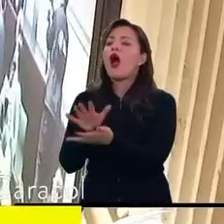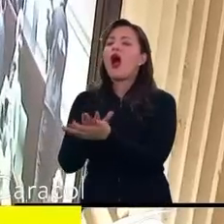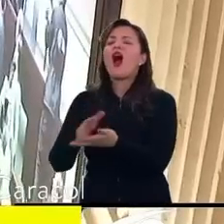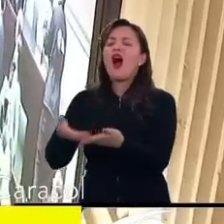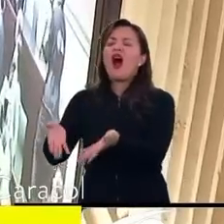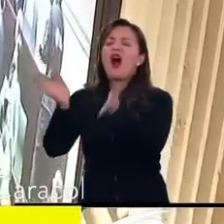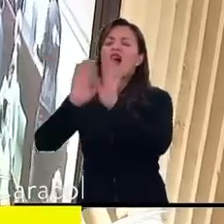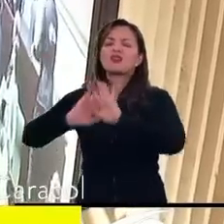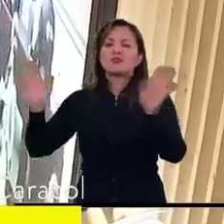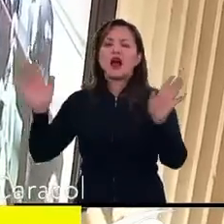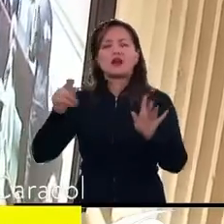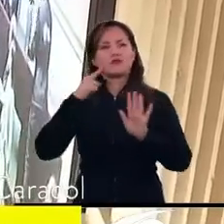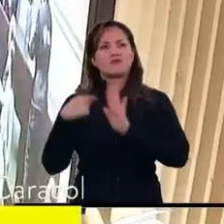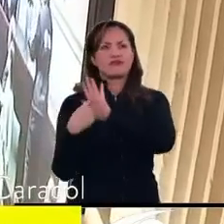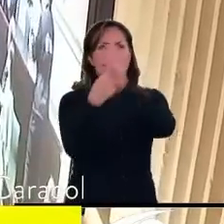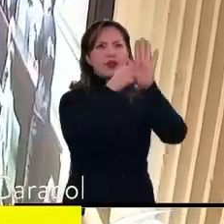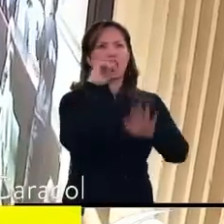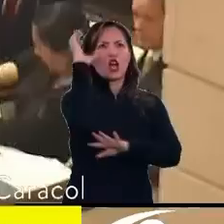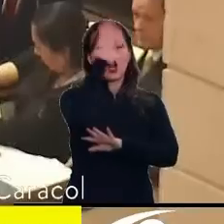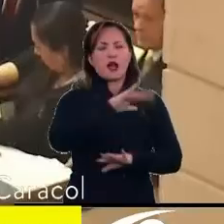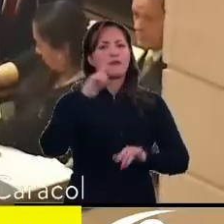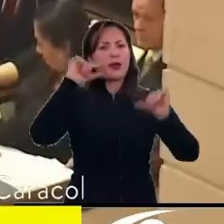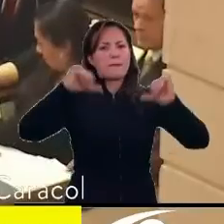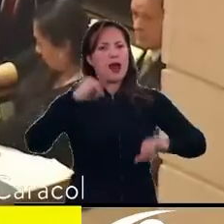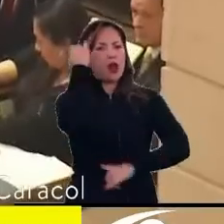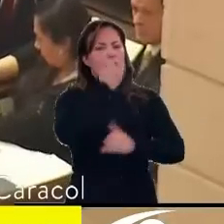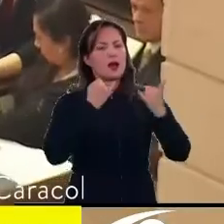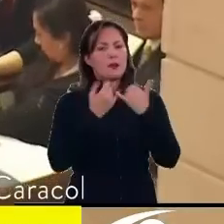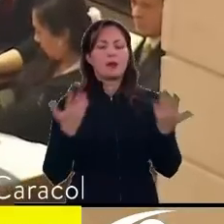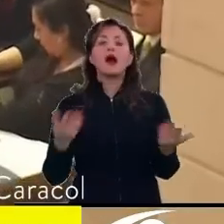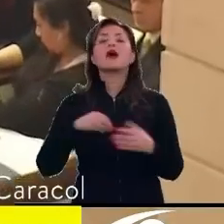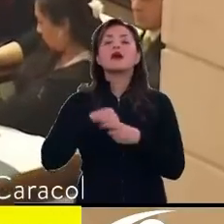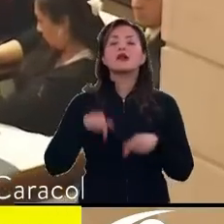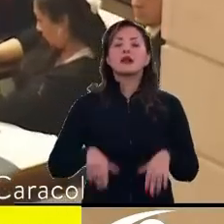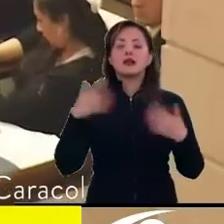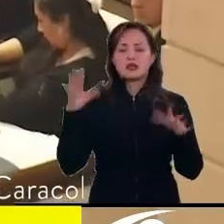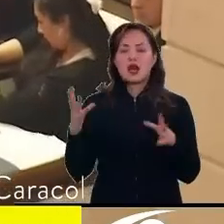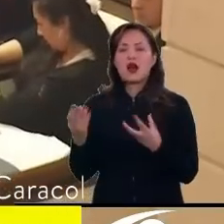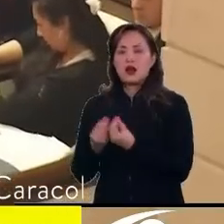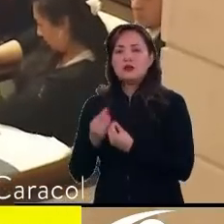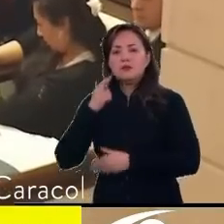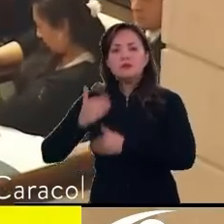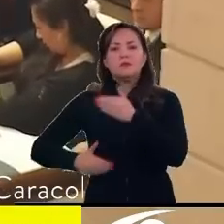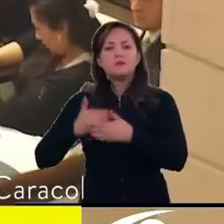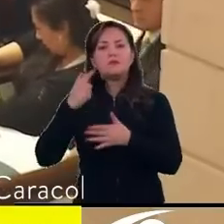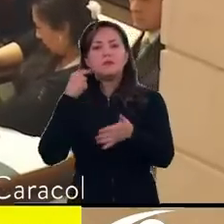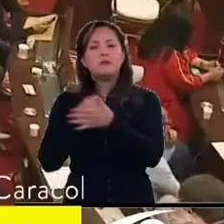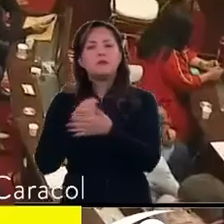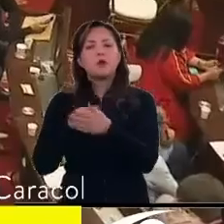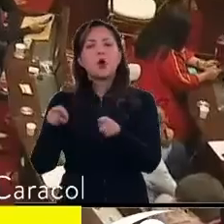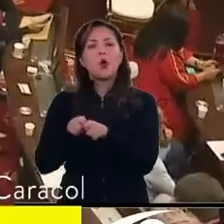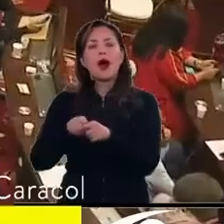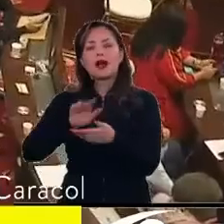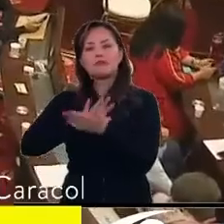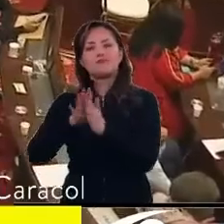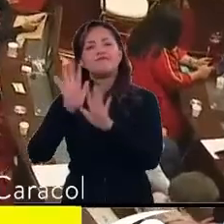país. La bancada del Pacto Histórico ya presentó un proyecto de ley que busca que se le otorgue amnistía e indulto a